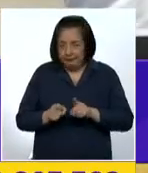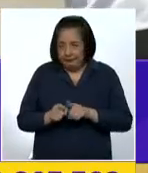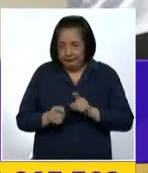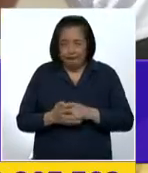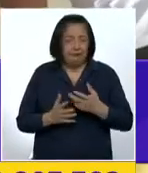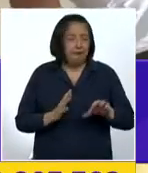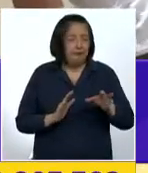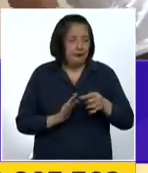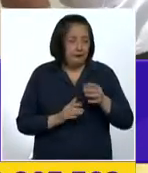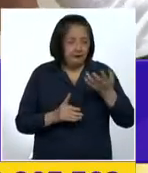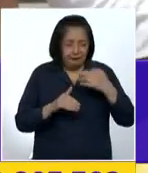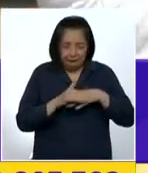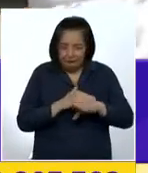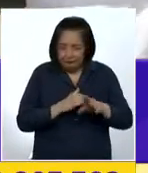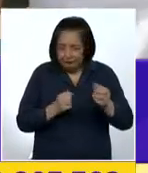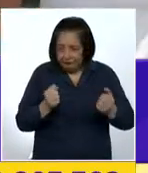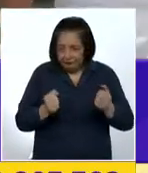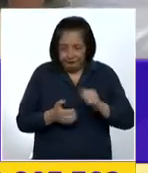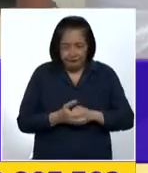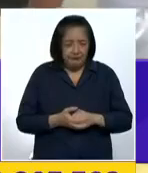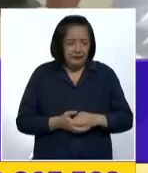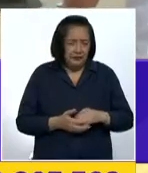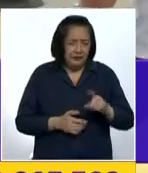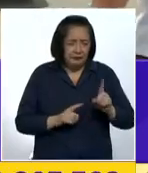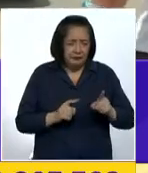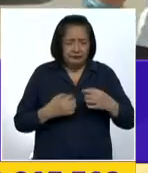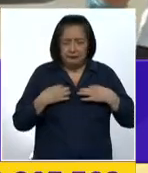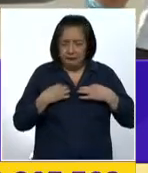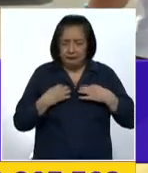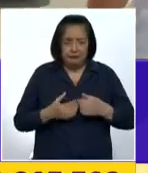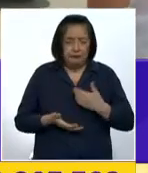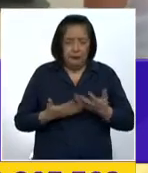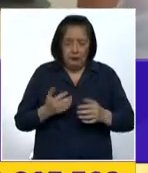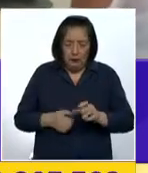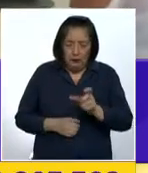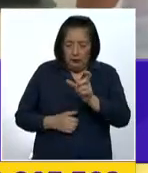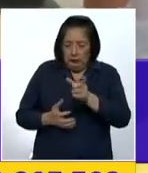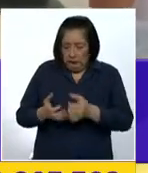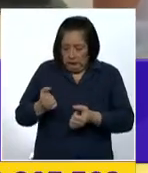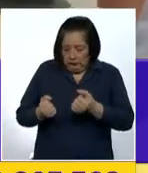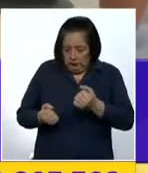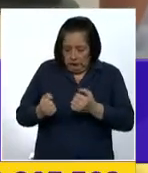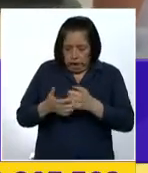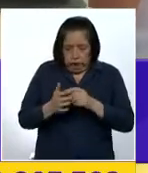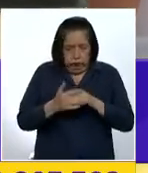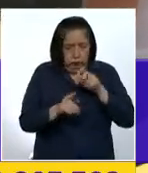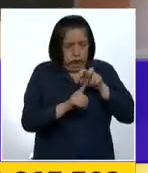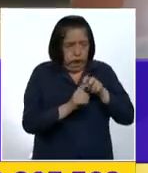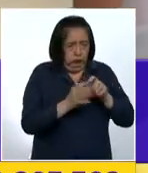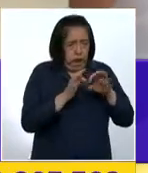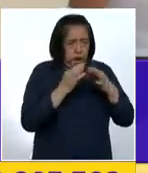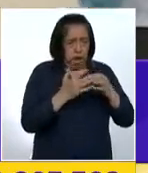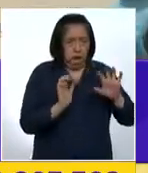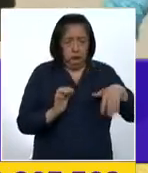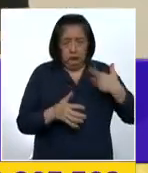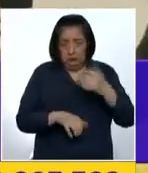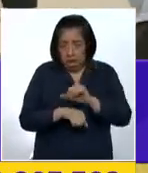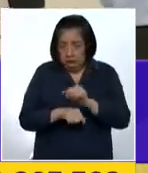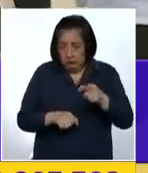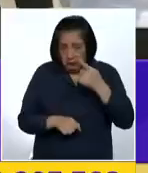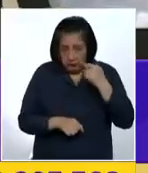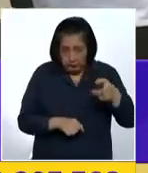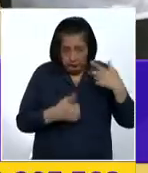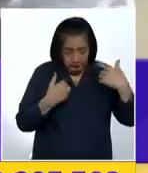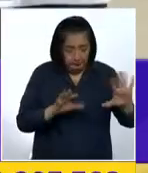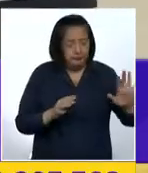tomado. Adentro, como te comentaban, habían unas prendas de vestir, la tarjeta de propiedad, familiares de este hombre que ha sido detenido también han llegado acá, hicieron